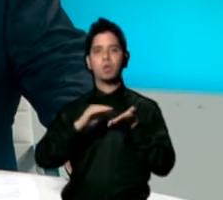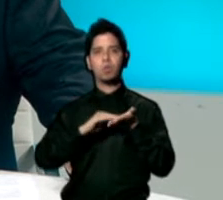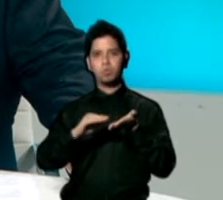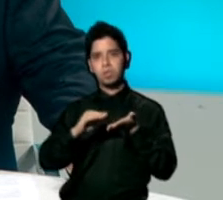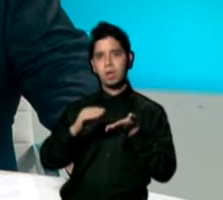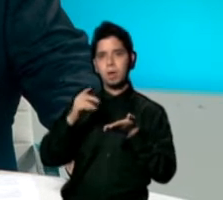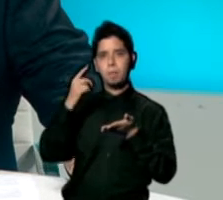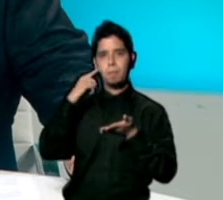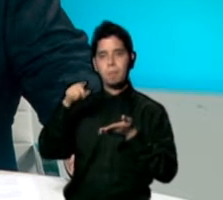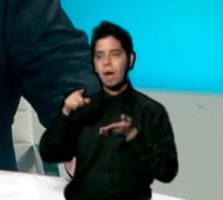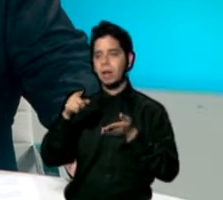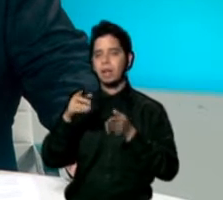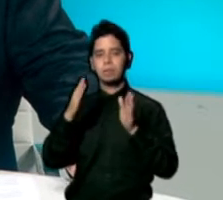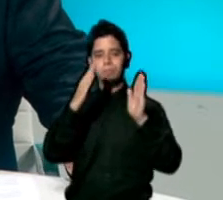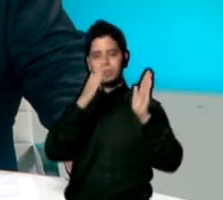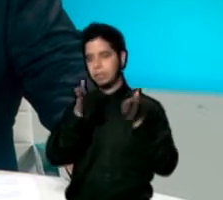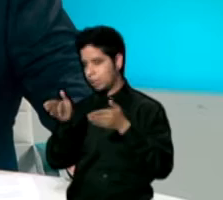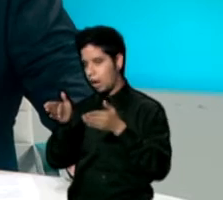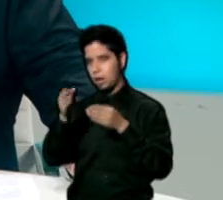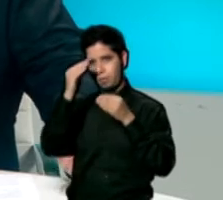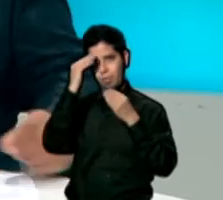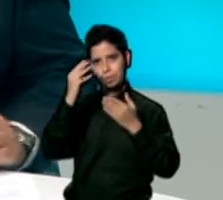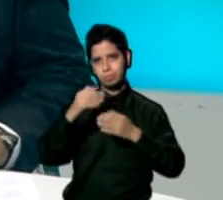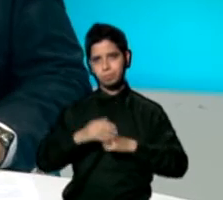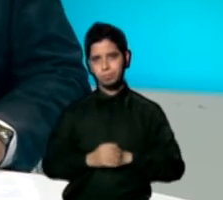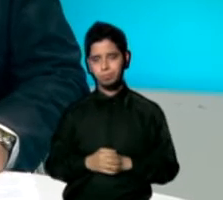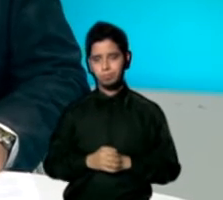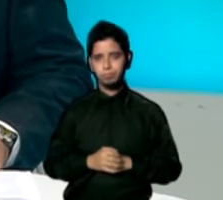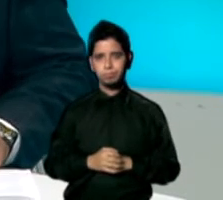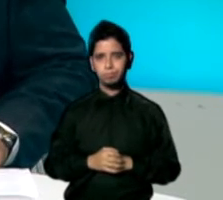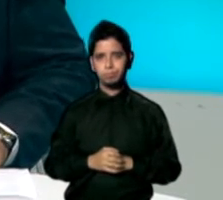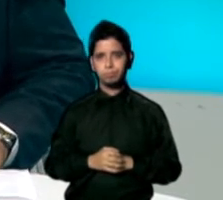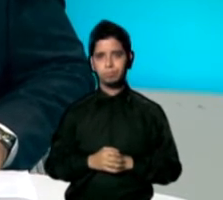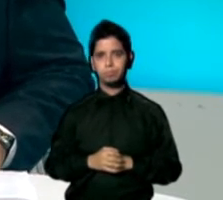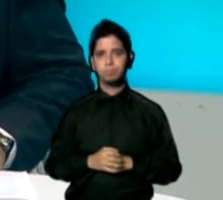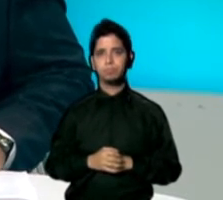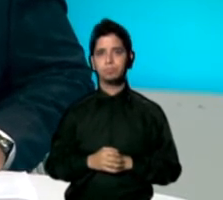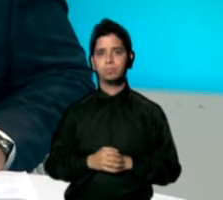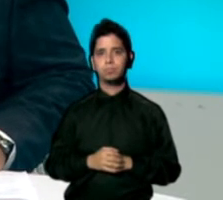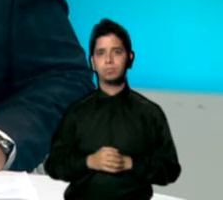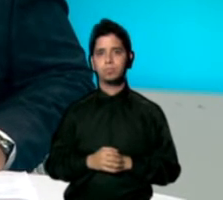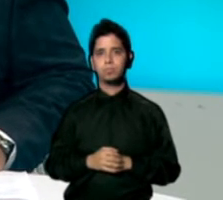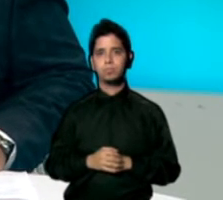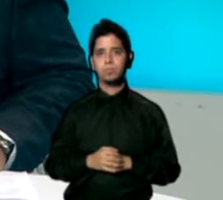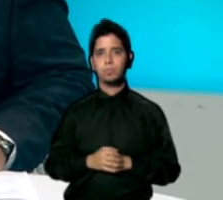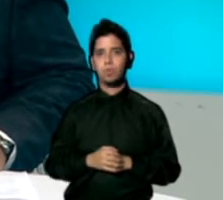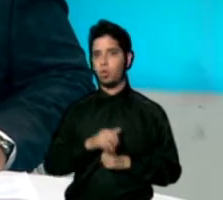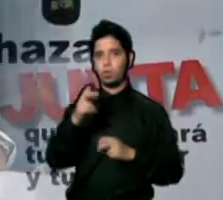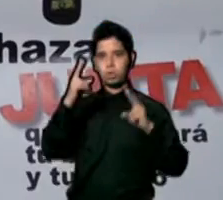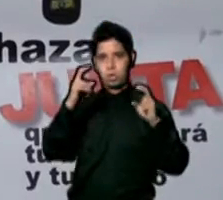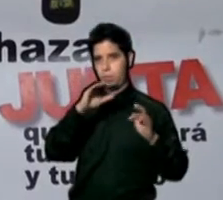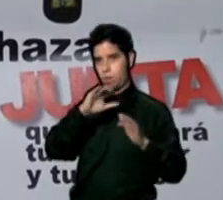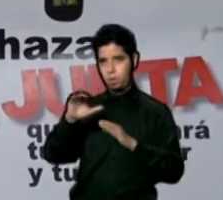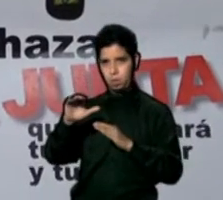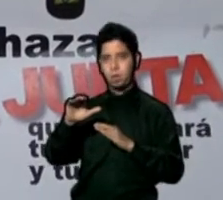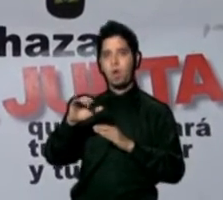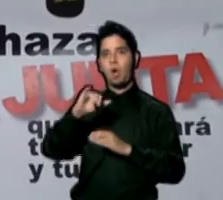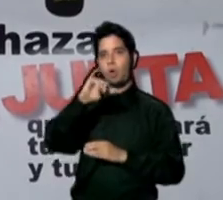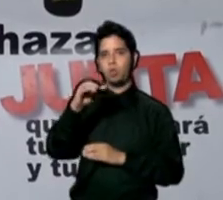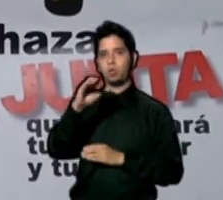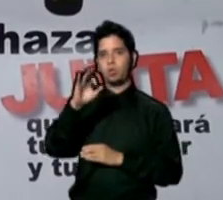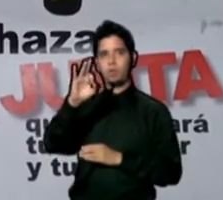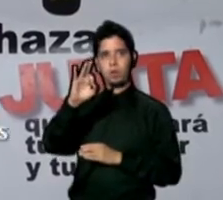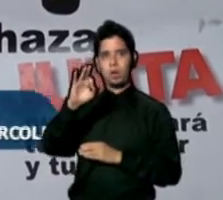sirve como mecanismo de distracción. En otros temas, la Concertación Puertorriqueña contra la Junta de Control